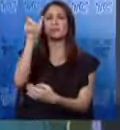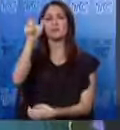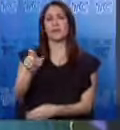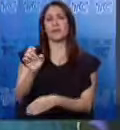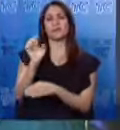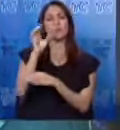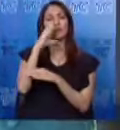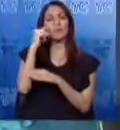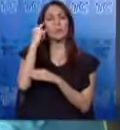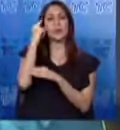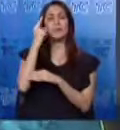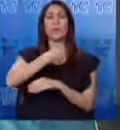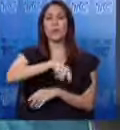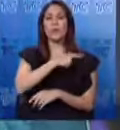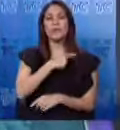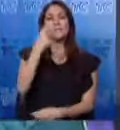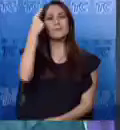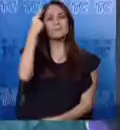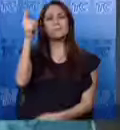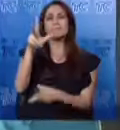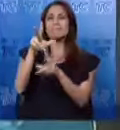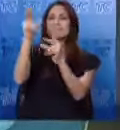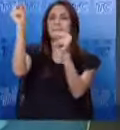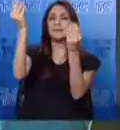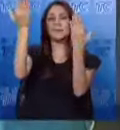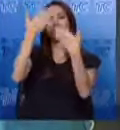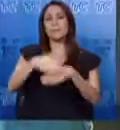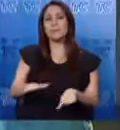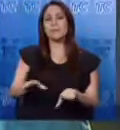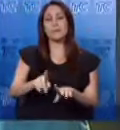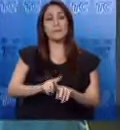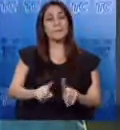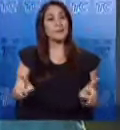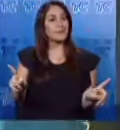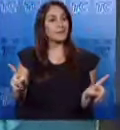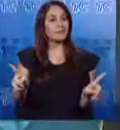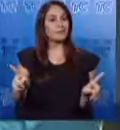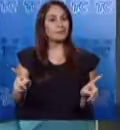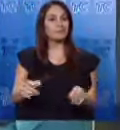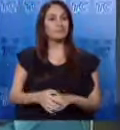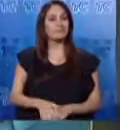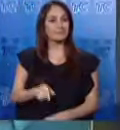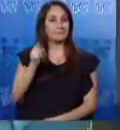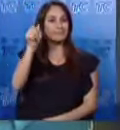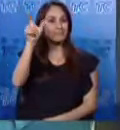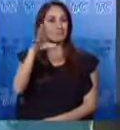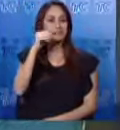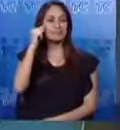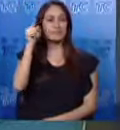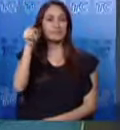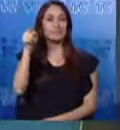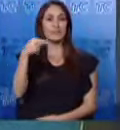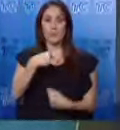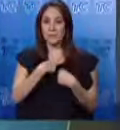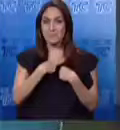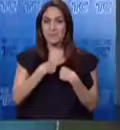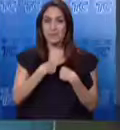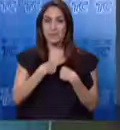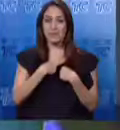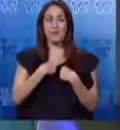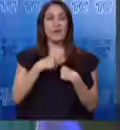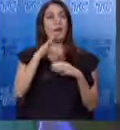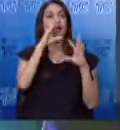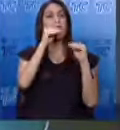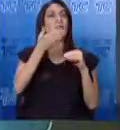va a extrañar con el alma. Pero claro, ni a él ni a mí nos gusta hablar